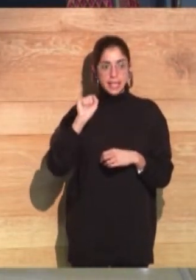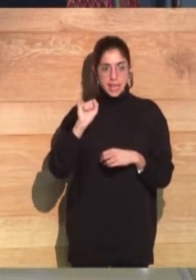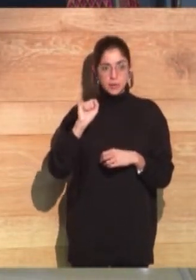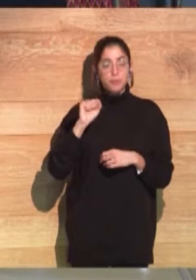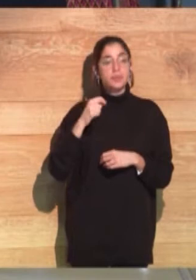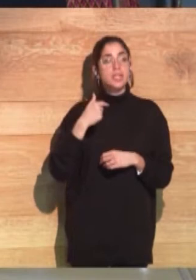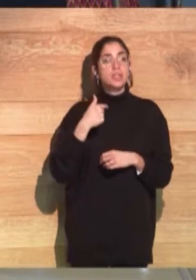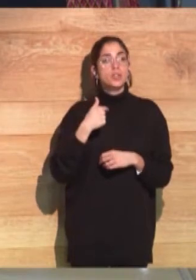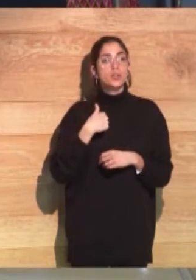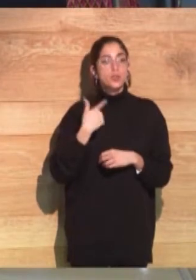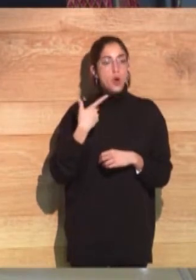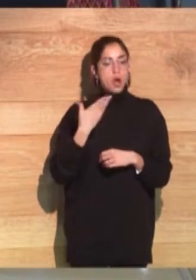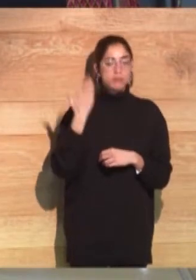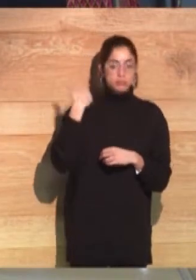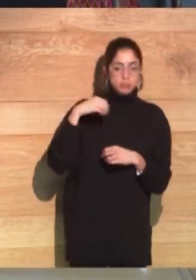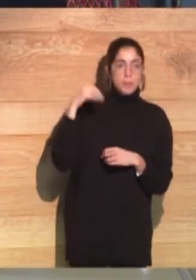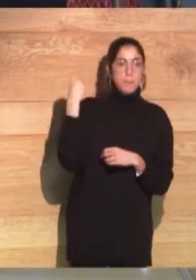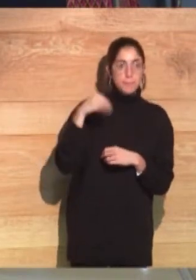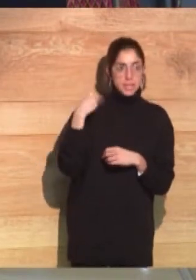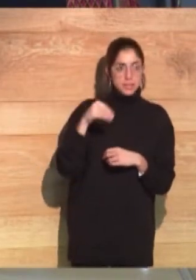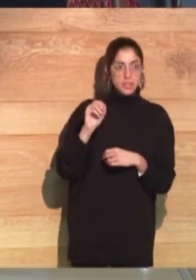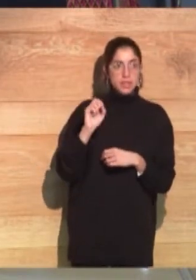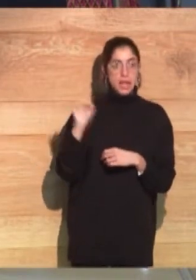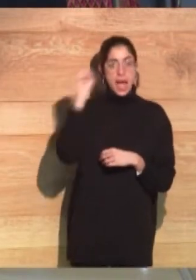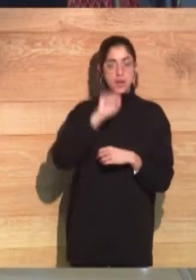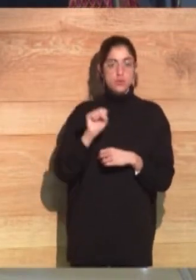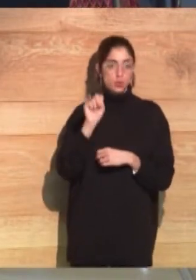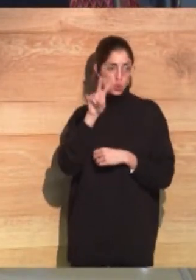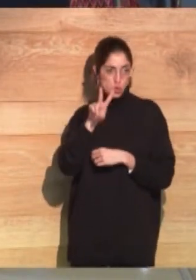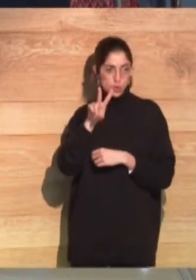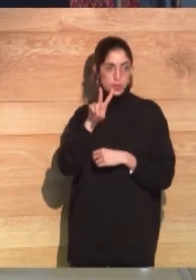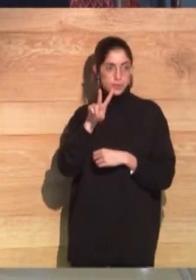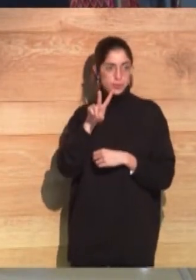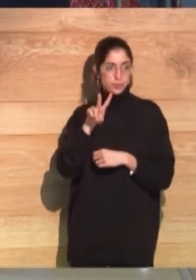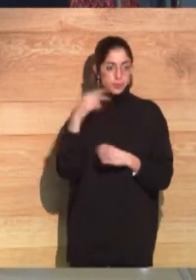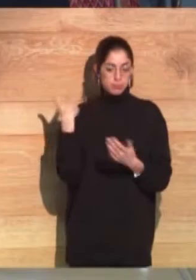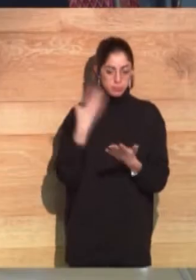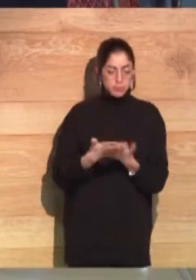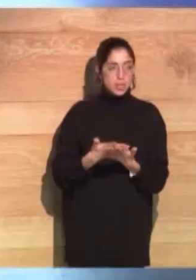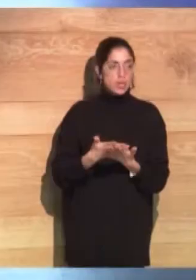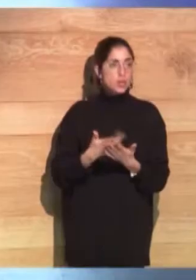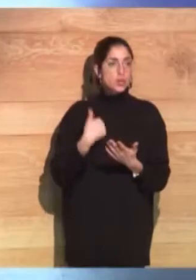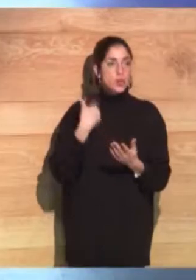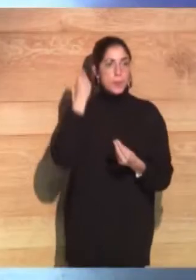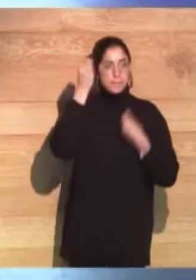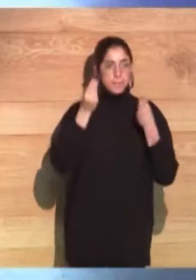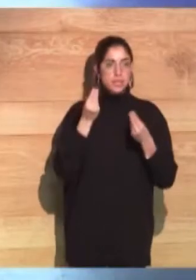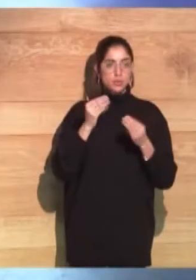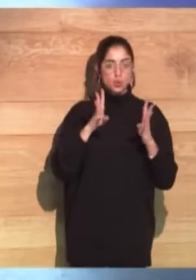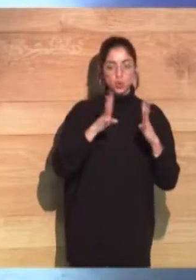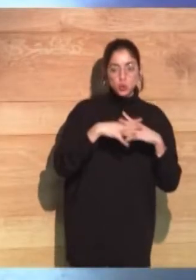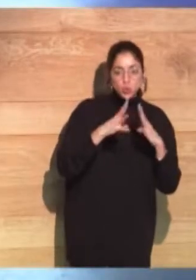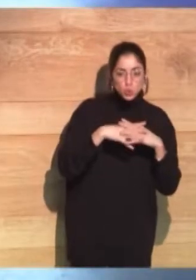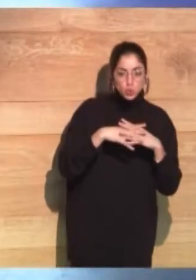yo fui presidente durante 12 años. Tampoco creo que pudiéramos cambiar las estructuras de